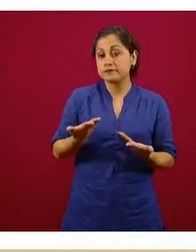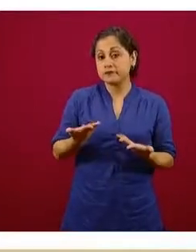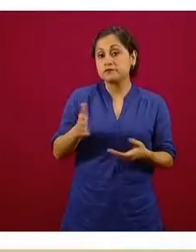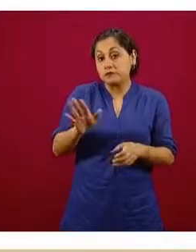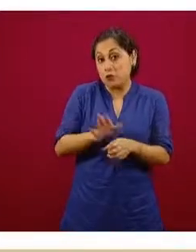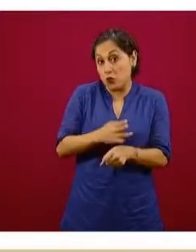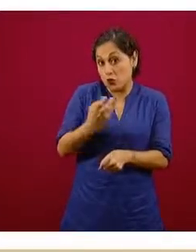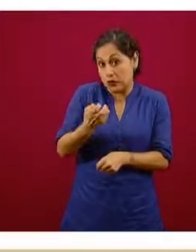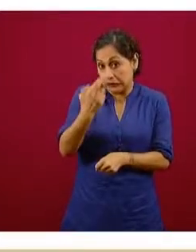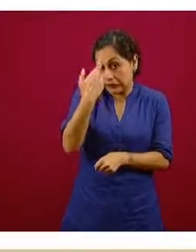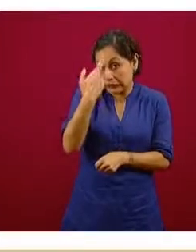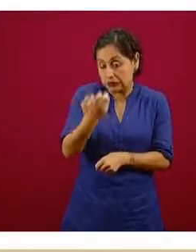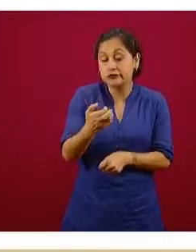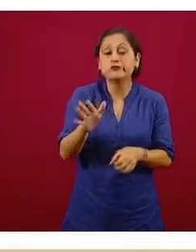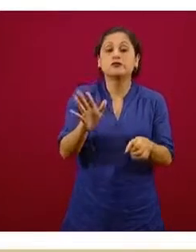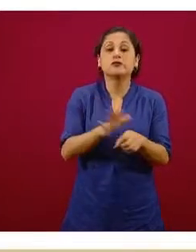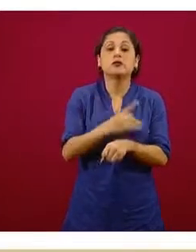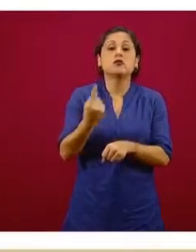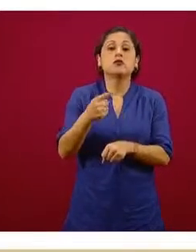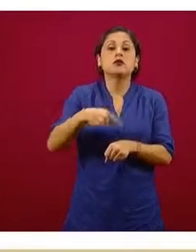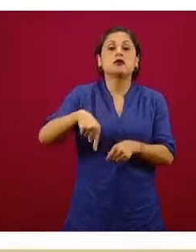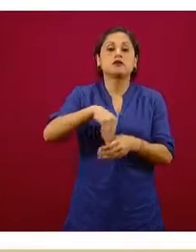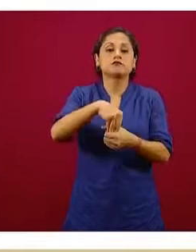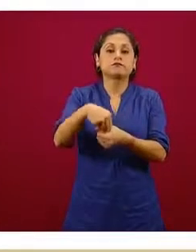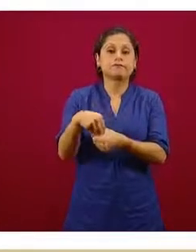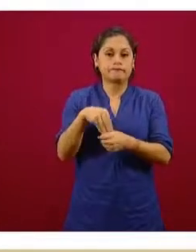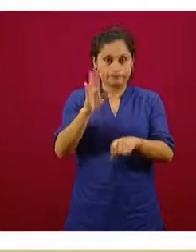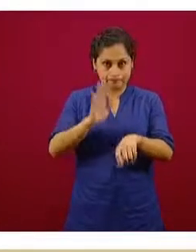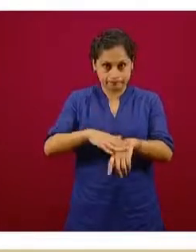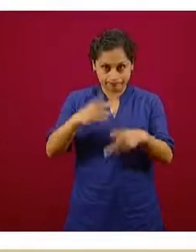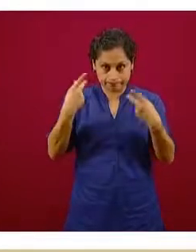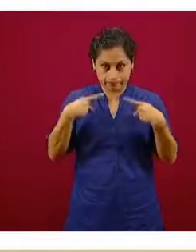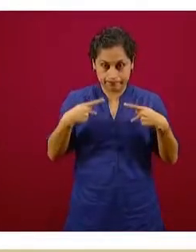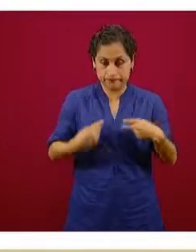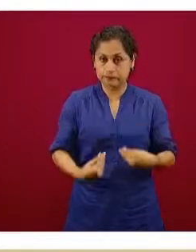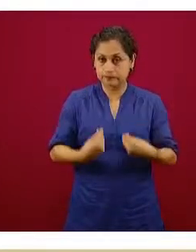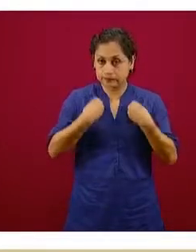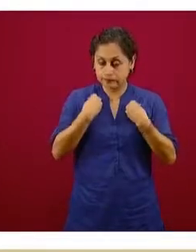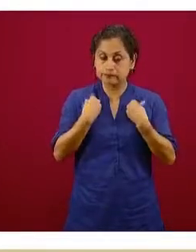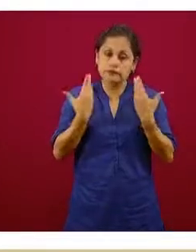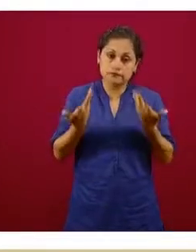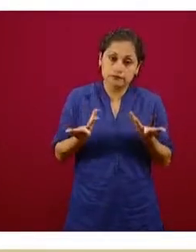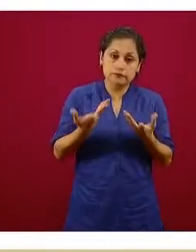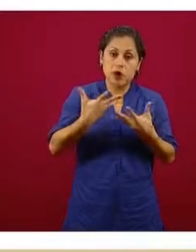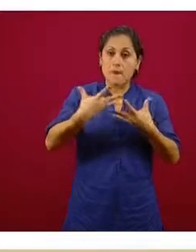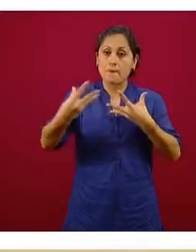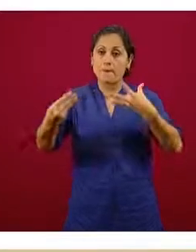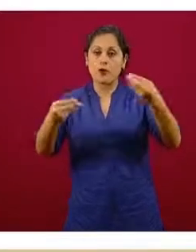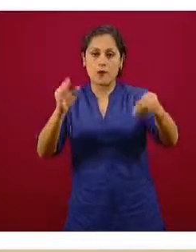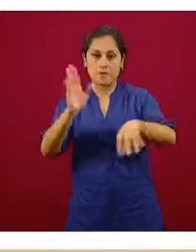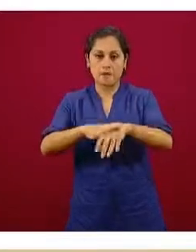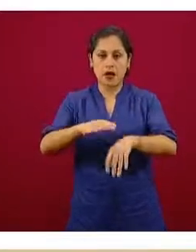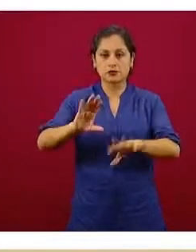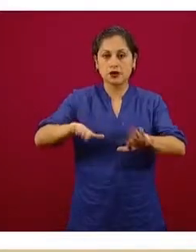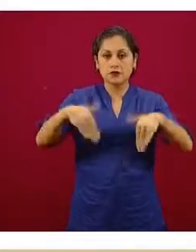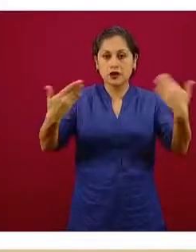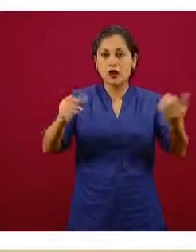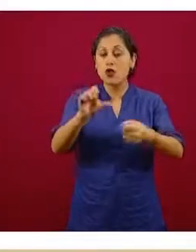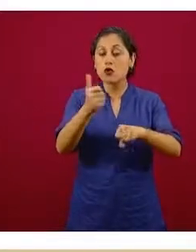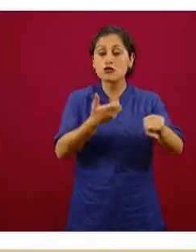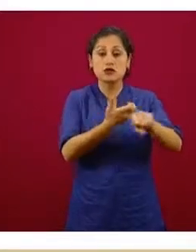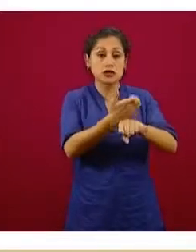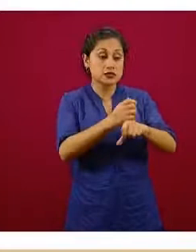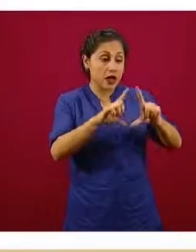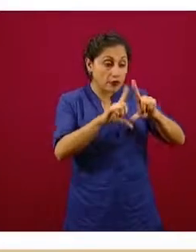que tienen, tuvieron la mayor posibilidad de generar muchos más casos que otras entidades federativas. En la